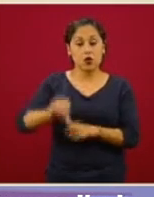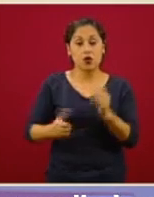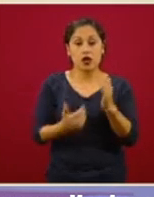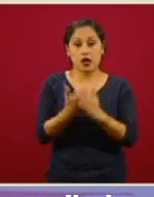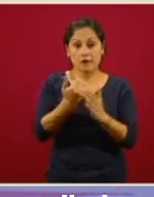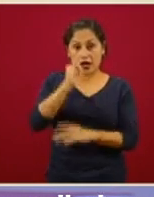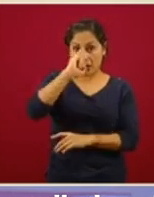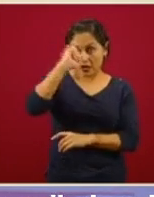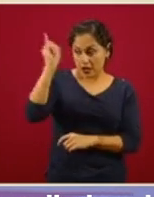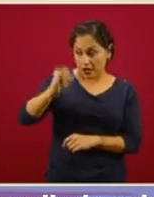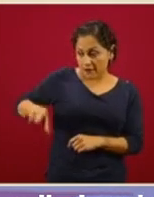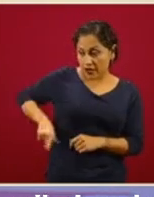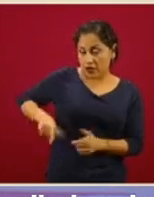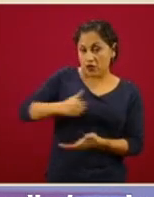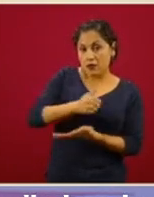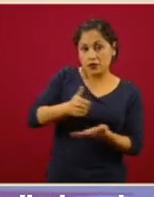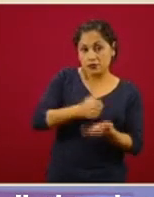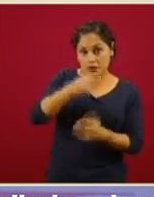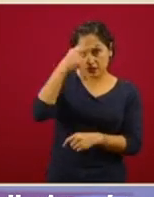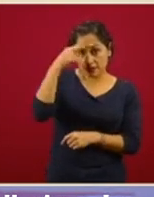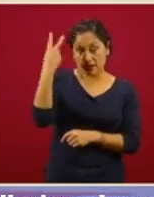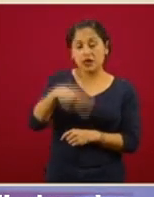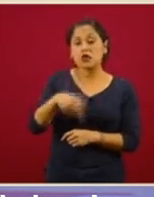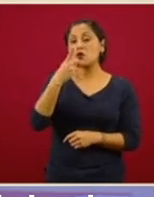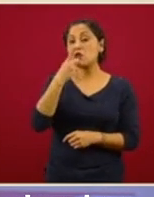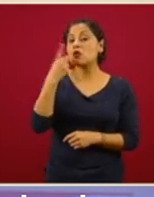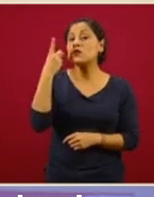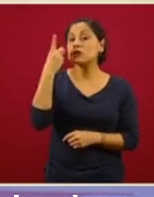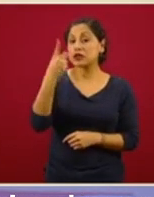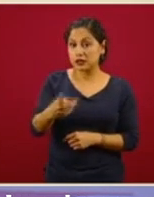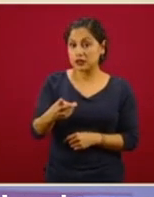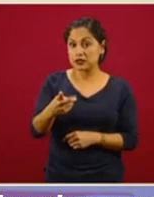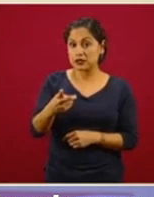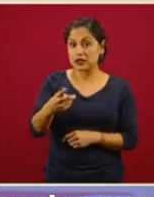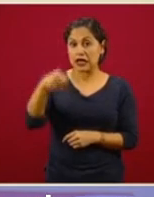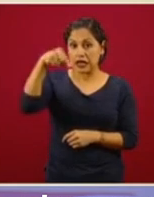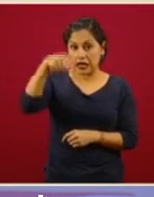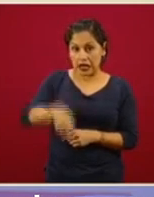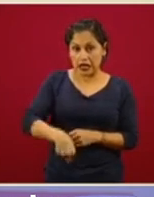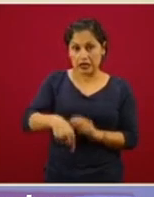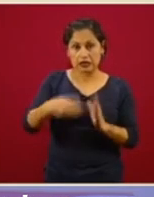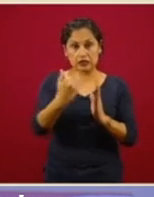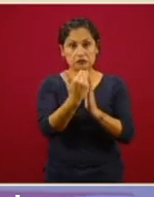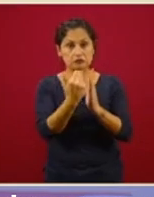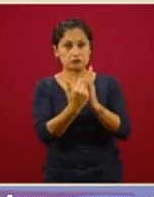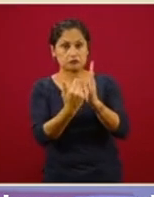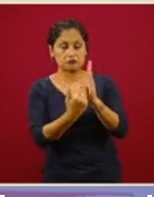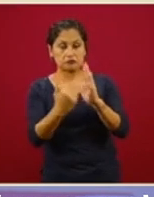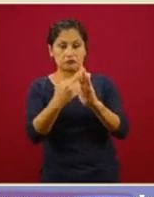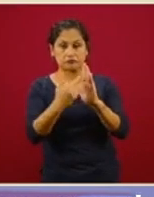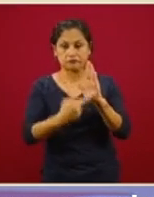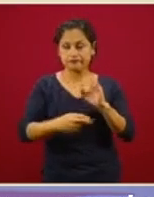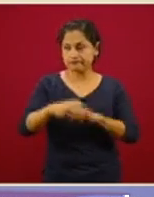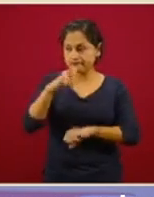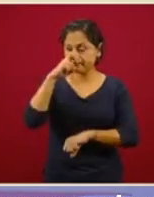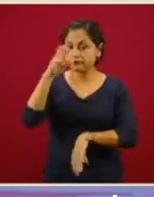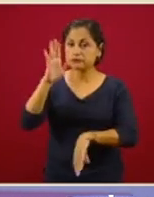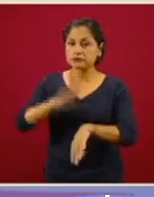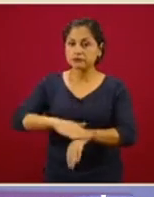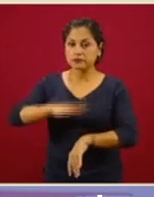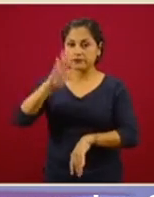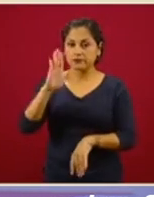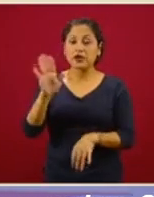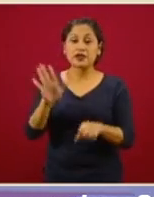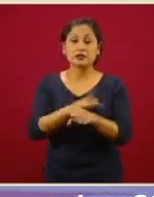gobierno pues señala de que pues, se van a incrementar más las medidas. Todavía los mexicanos siguen